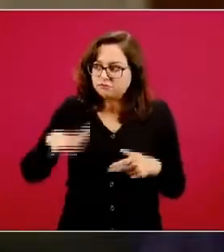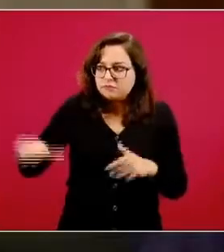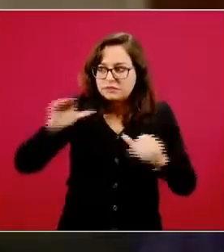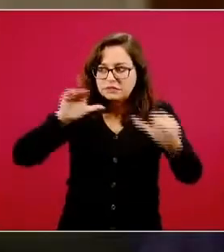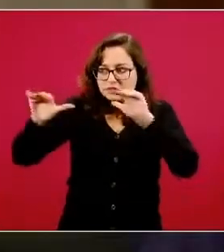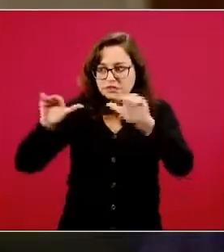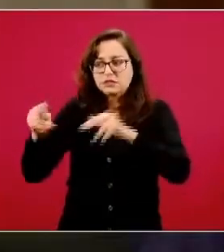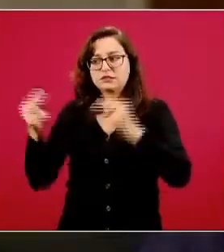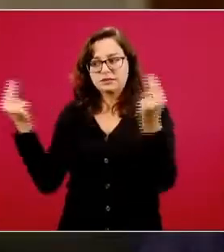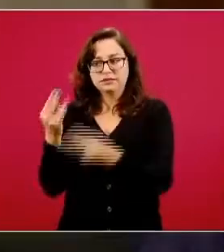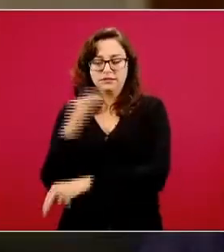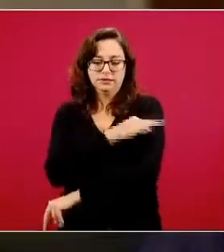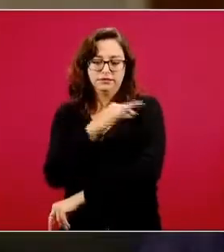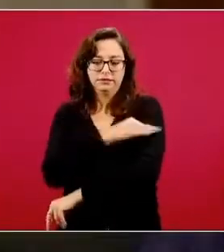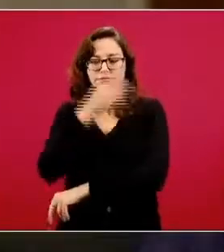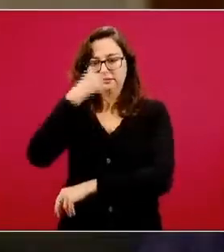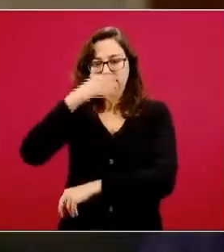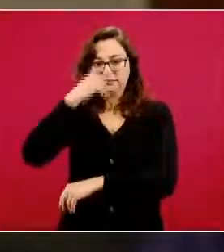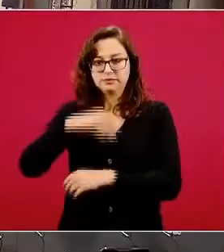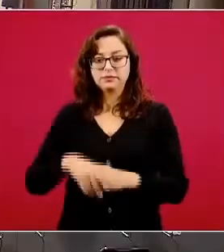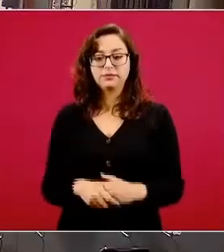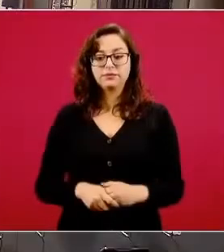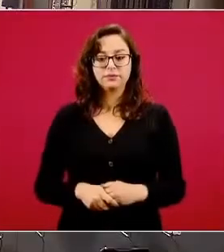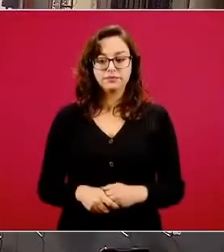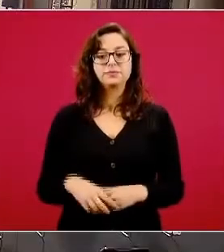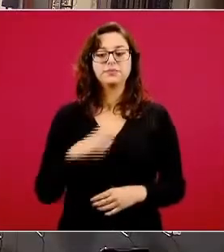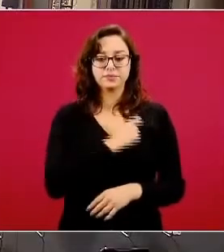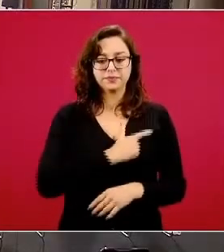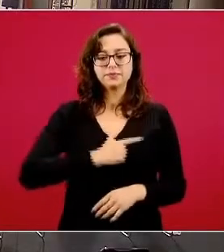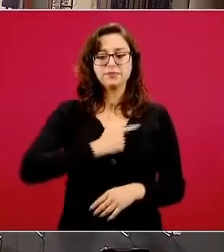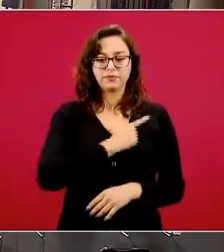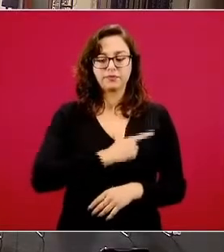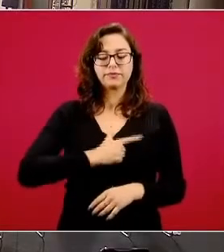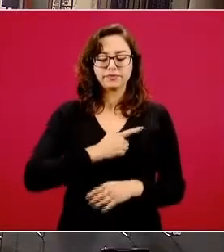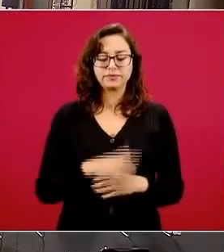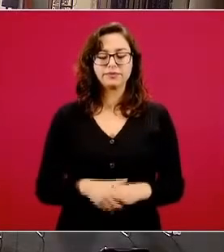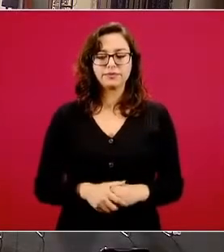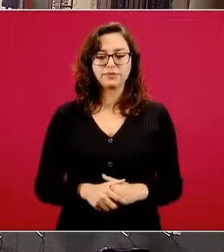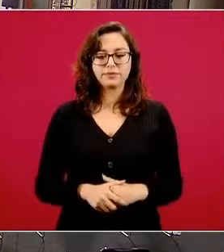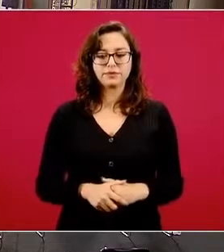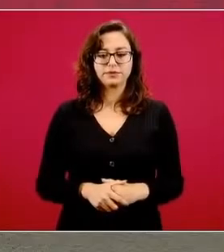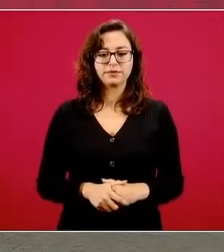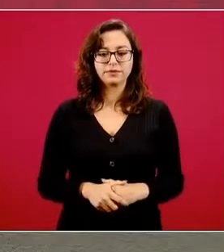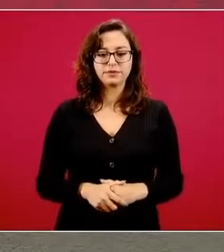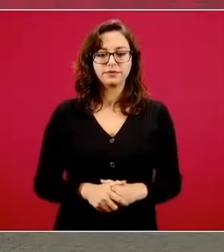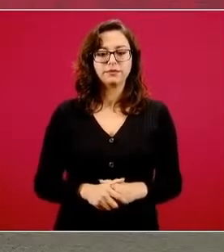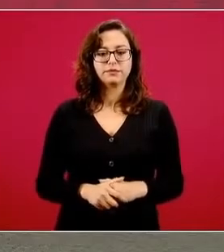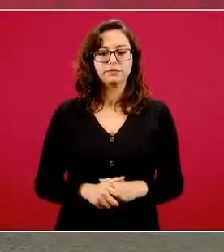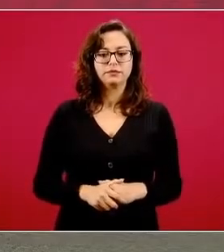sí es necesario vacunarse contra la influenza? Con todo gusto. Mira,